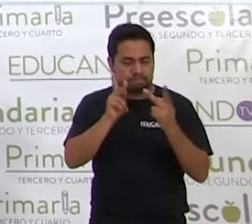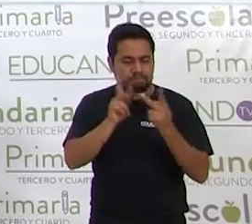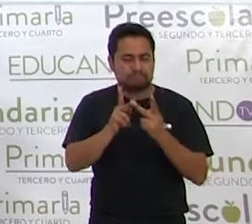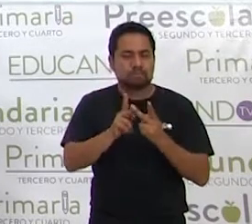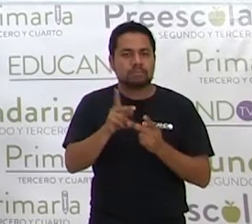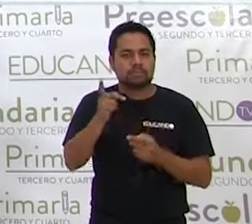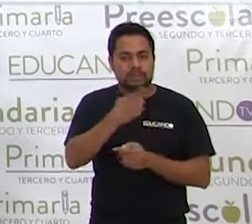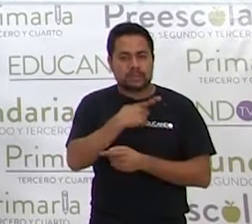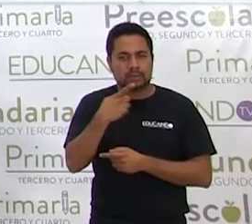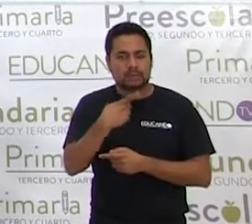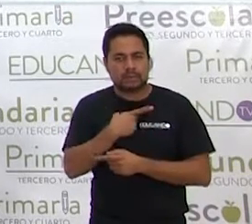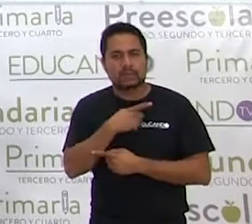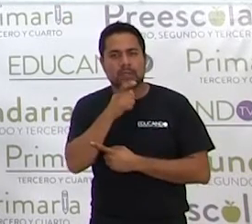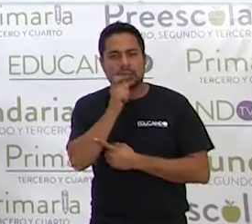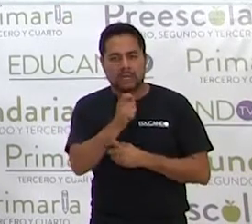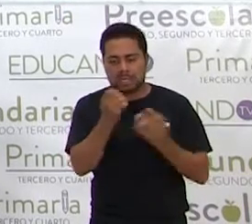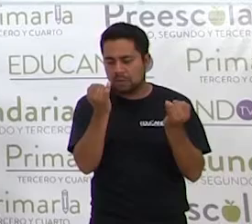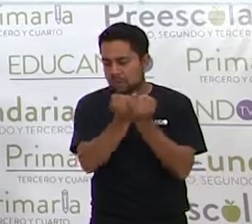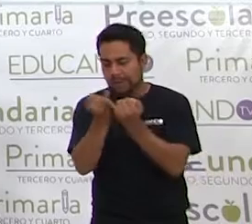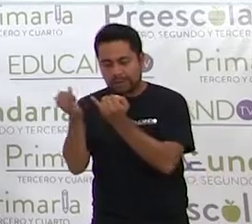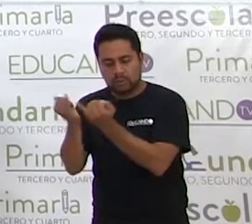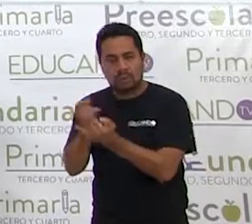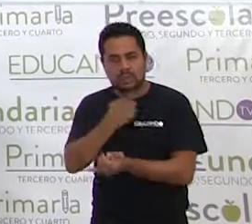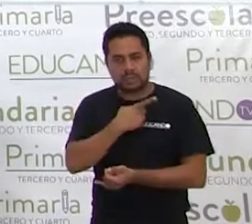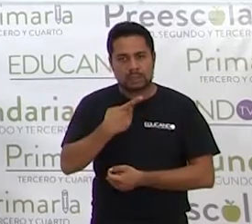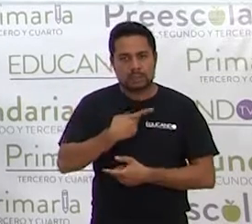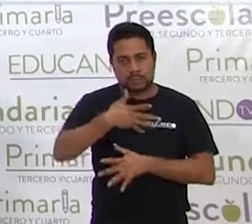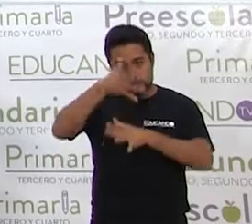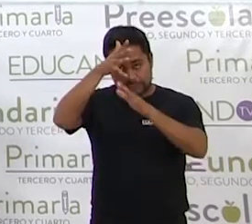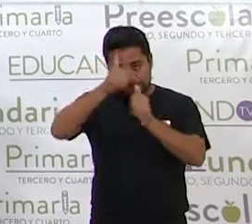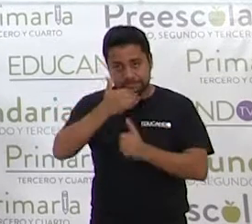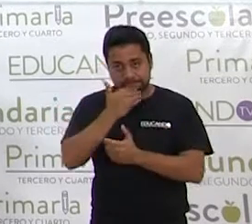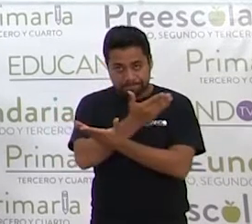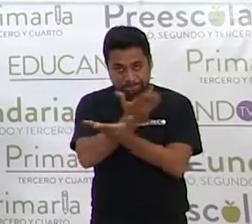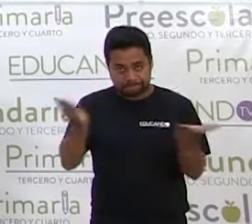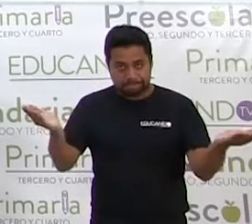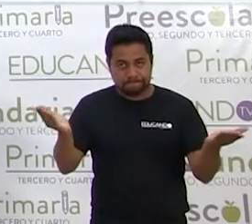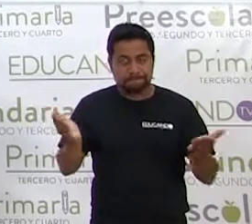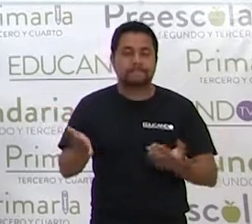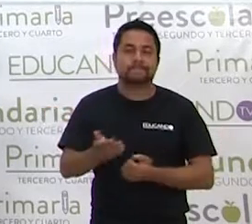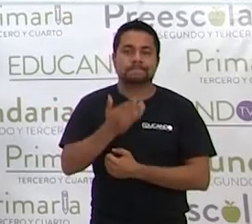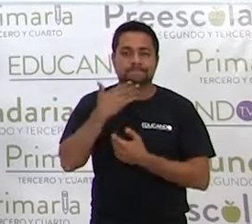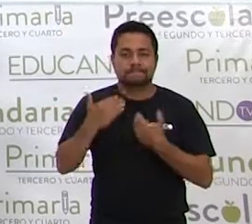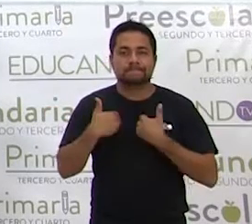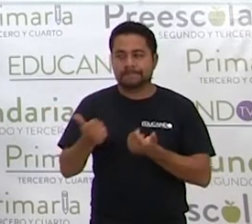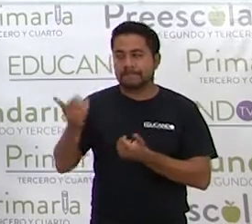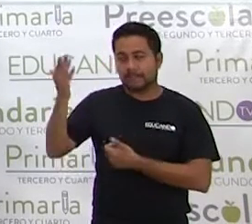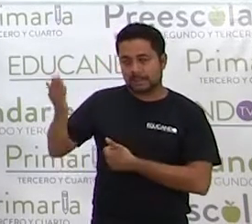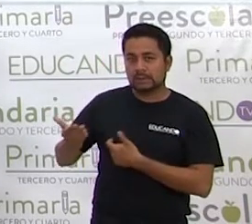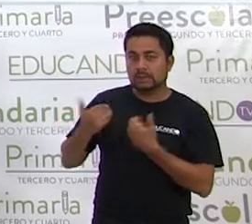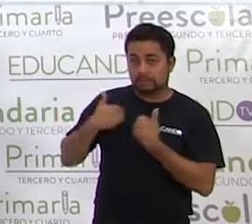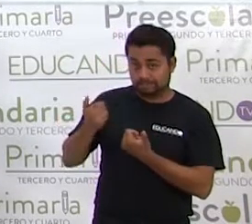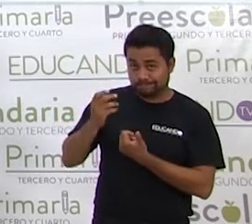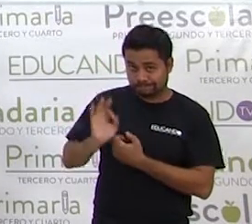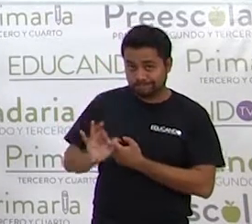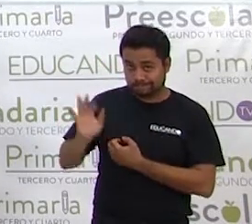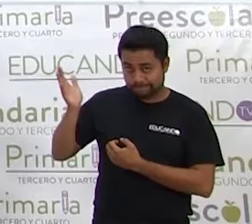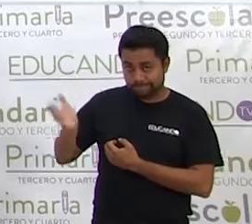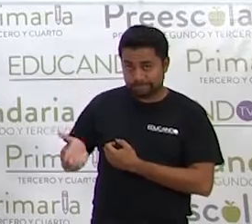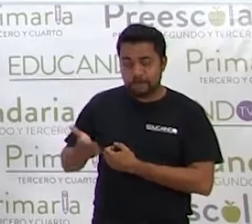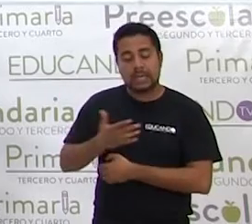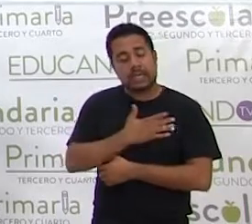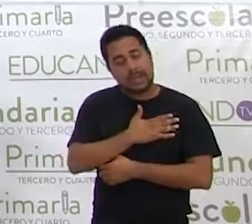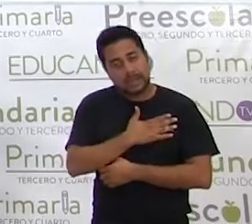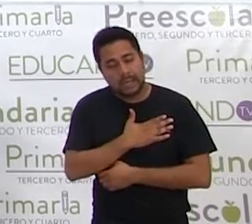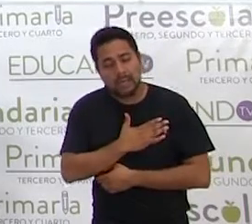les tiene que dar la igualdad estamos de acuerdo si se entendió se comprendió bueno